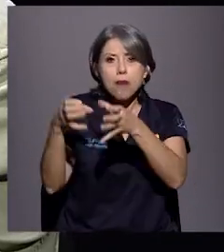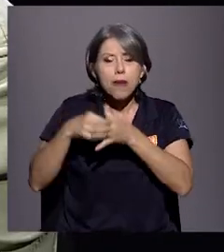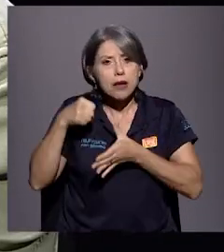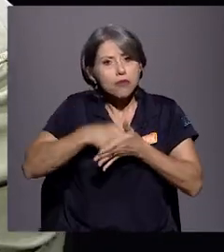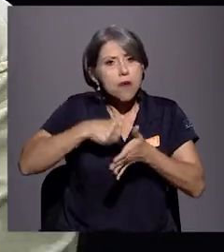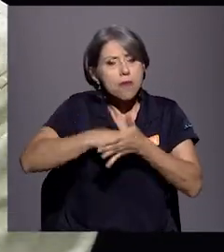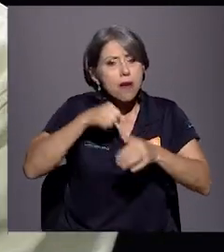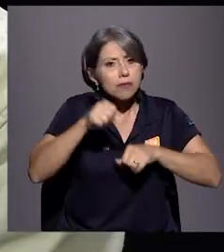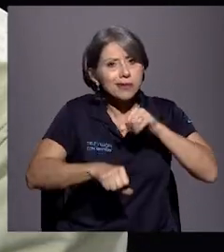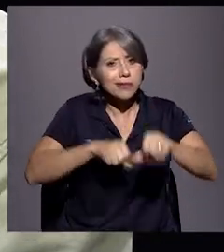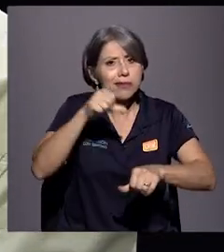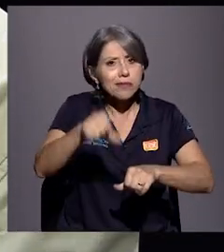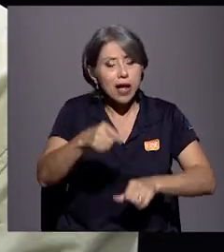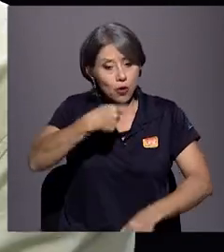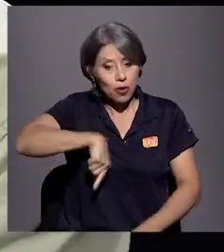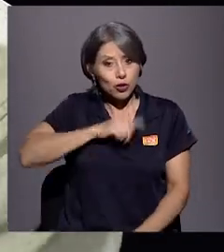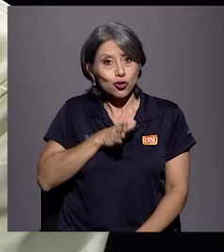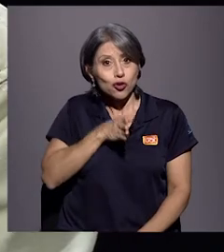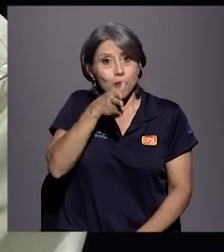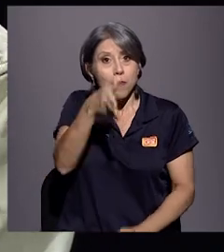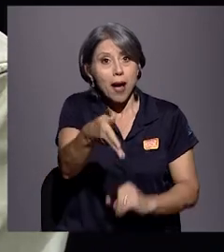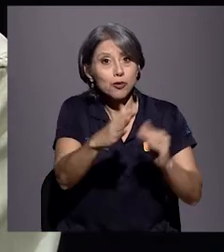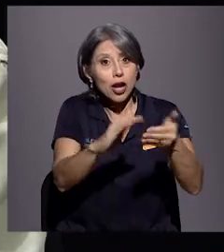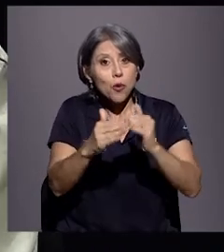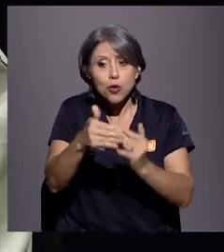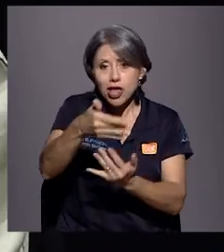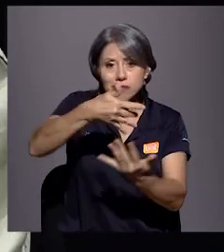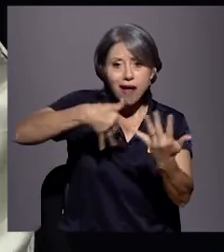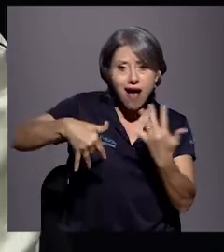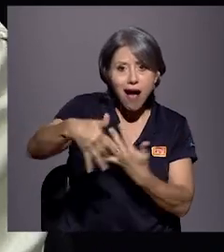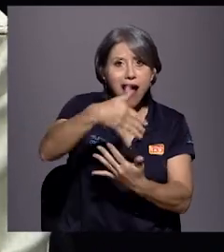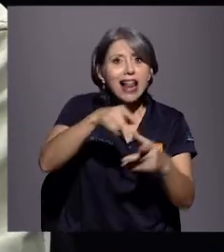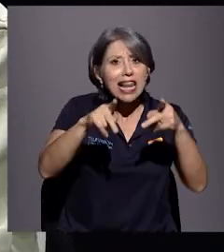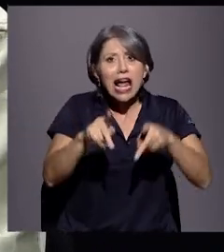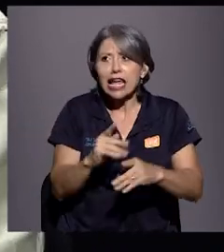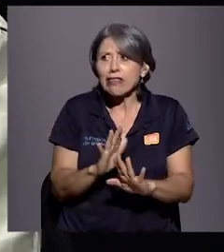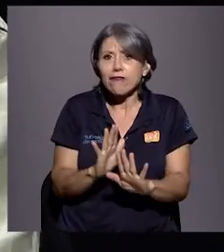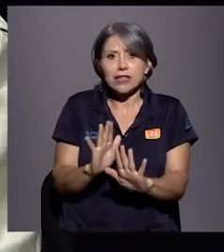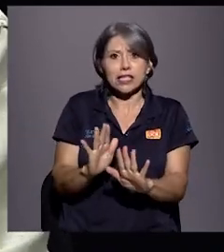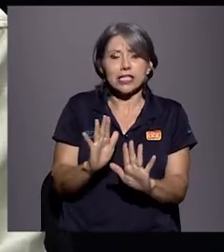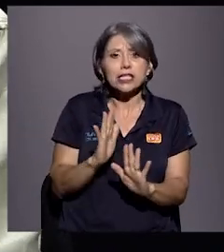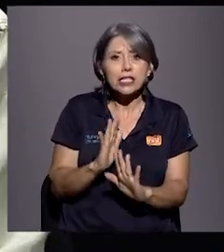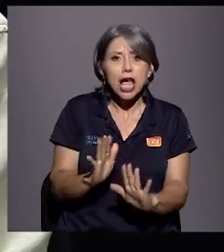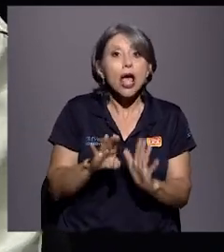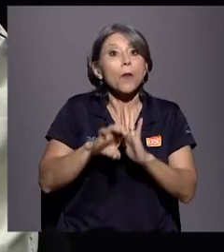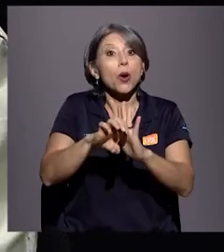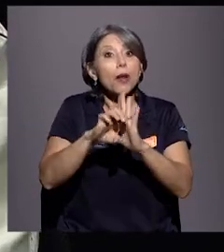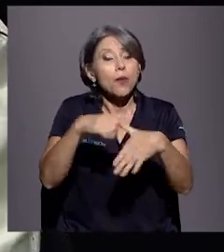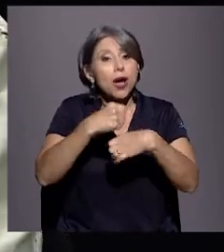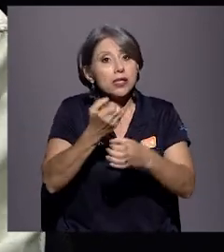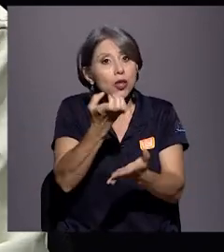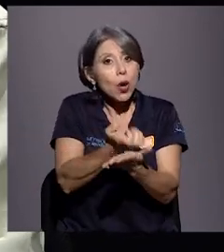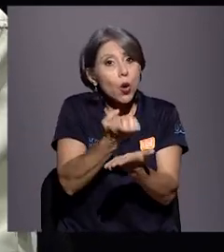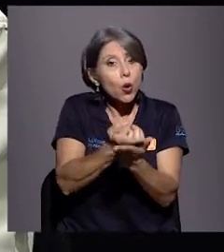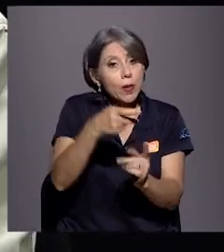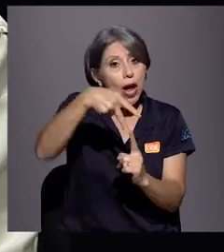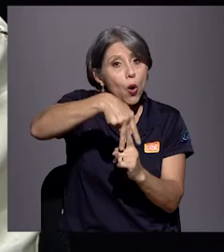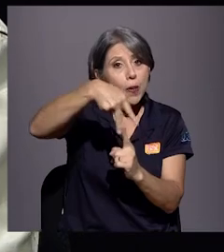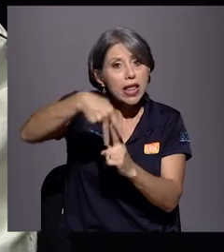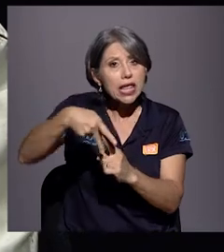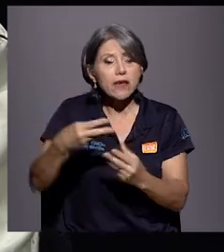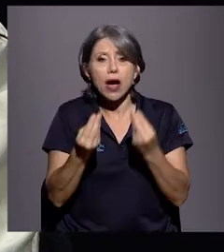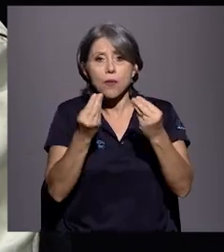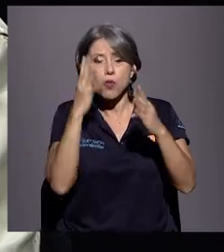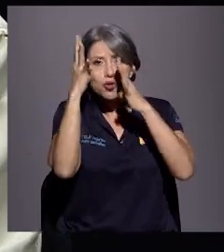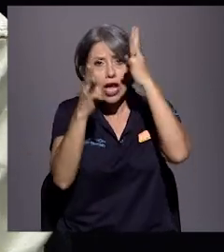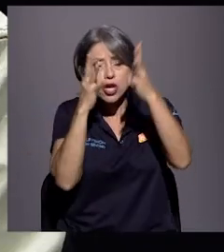como estamos, cuando estamos, uh-huh, con la gente, se nota que la gente resiste, está produciendo, por ejemplo, economía cooperativa, mucha